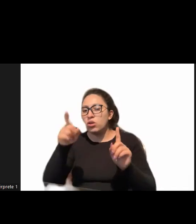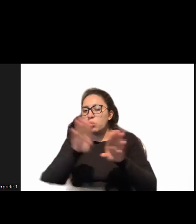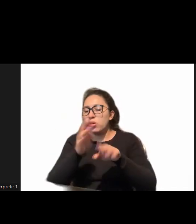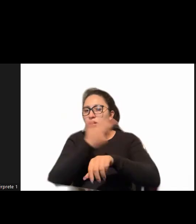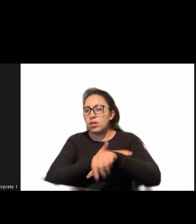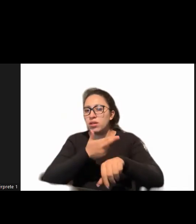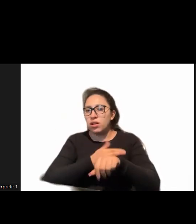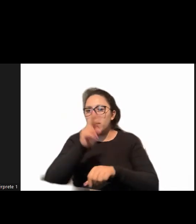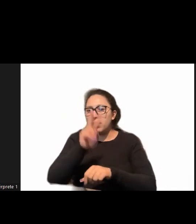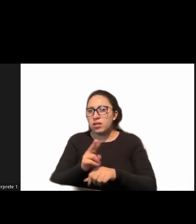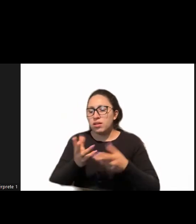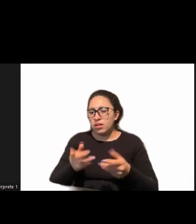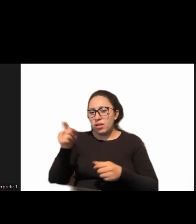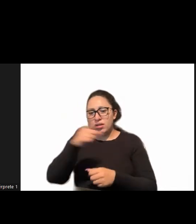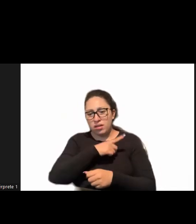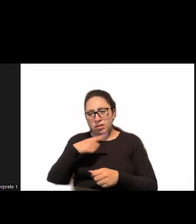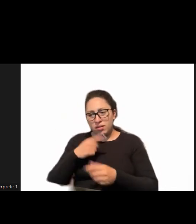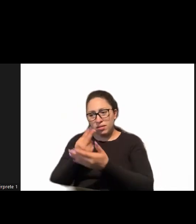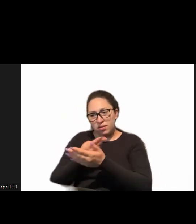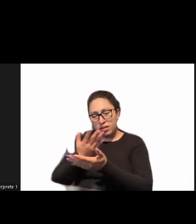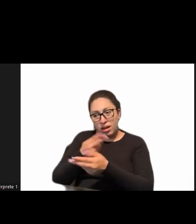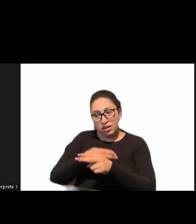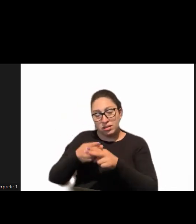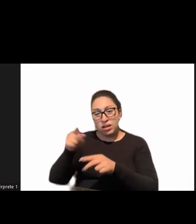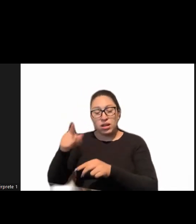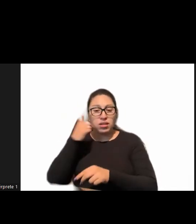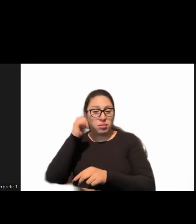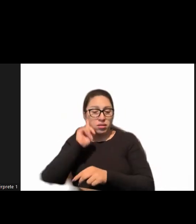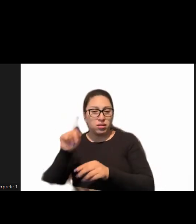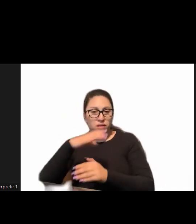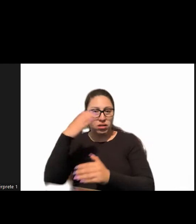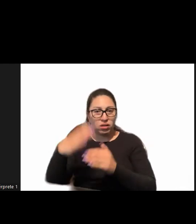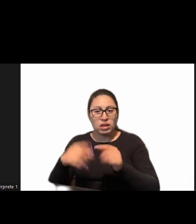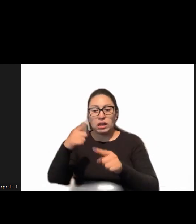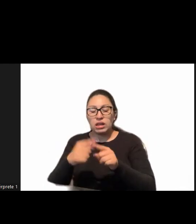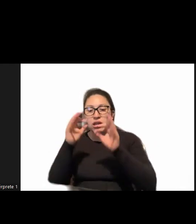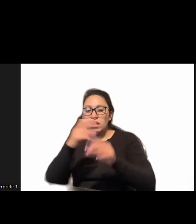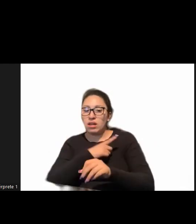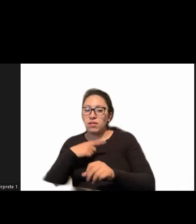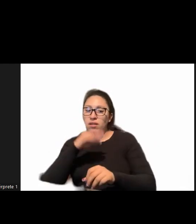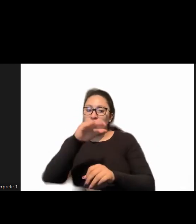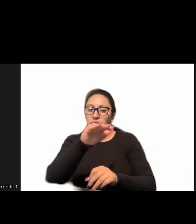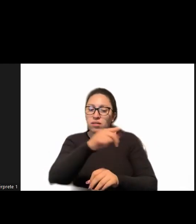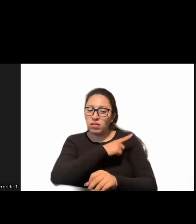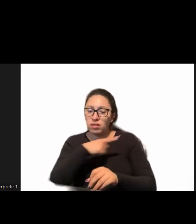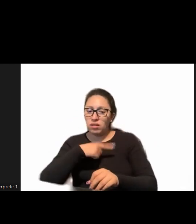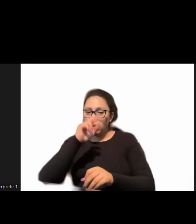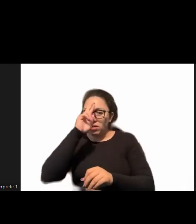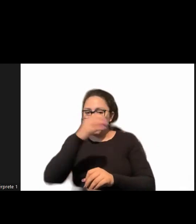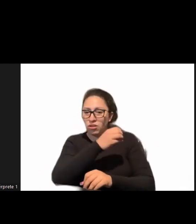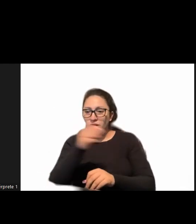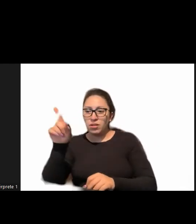haber esperado que terminara la diputada Yuriri, la que tiene que hacer el llamado a respetar el orden es la presidenta de la comisión, porque eso es